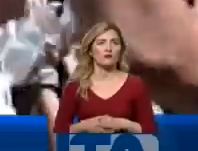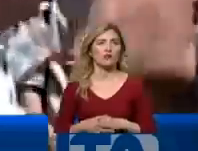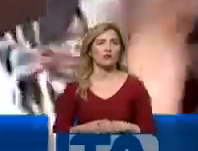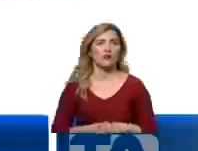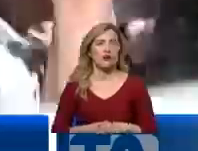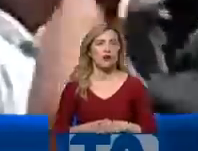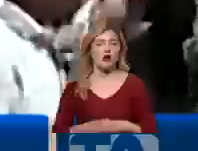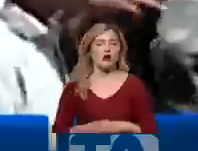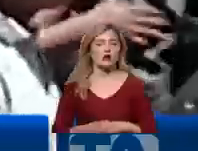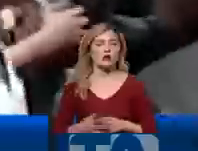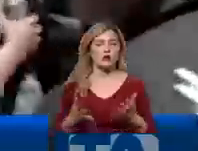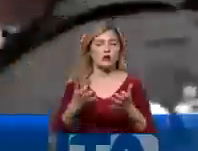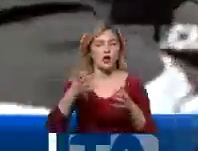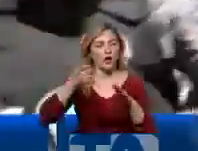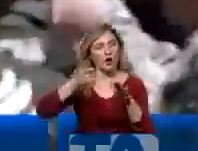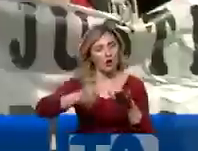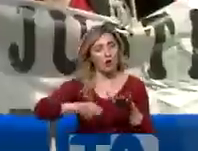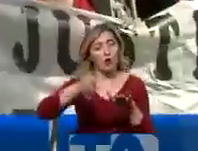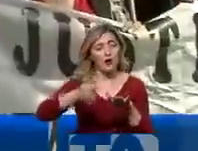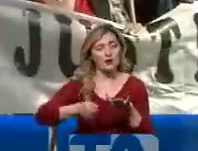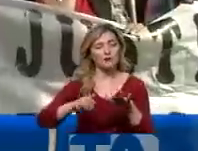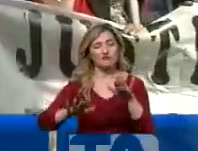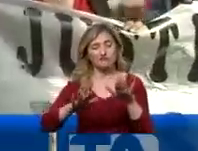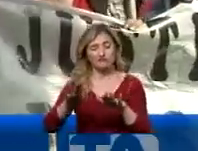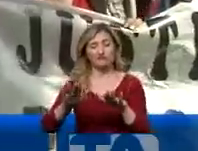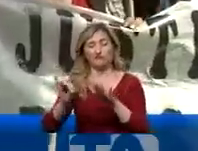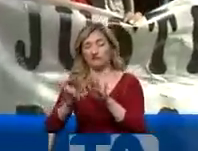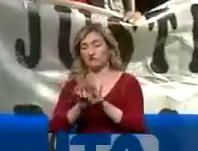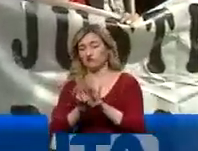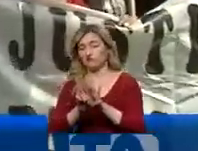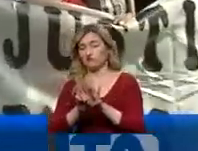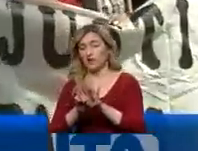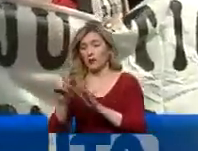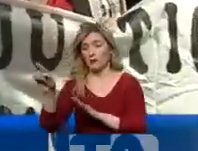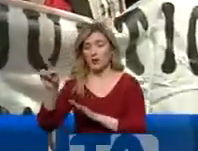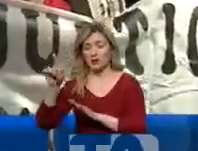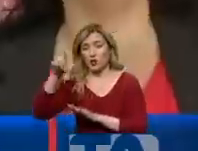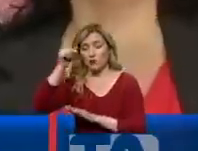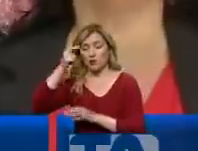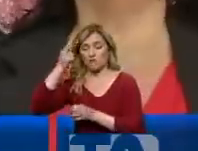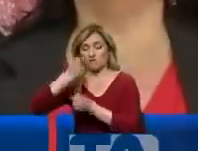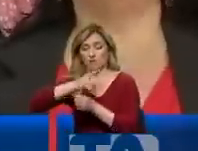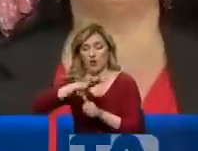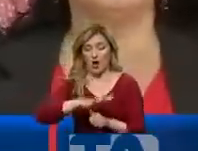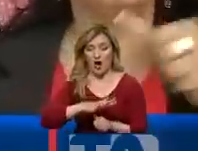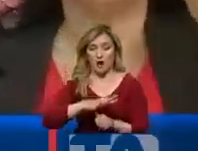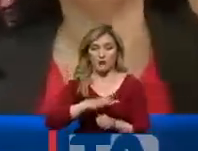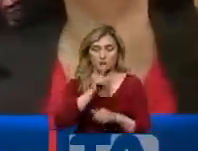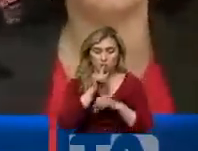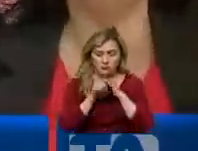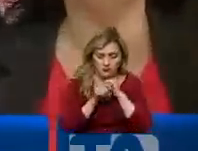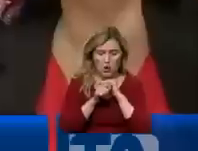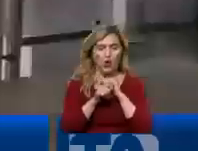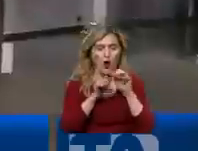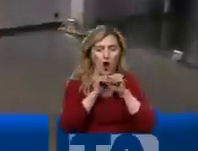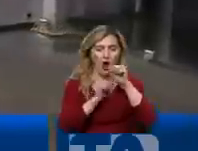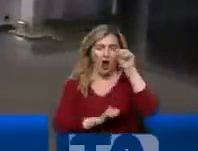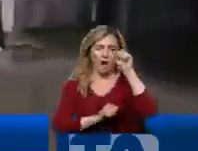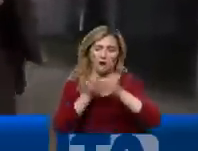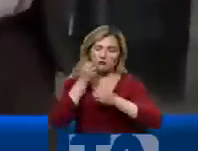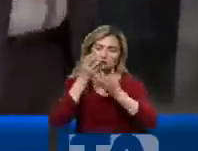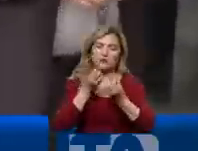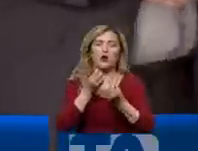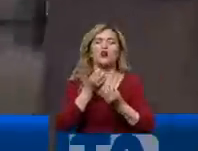que buscan que los operadores de justicia que supuestamente actuaron bajo presión hablen, cuenten quién, cómo